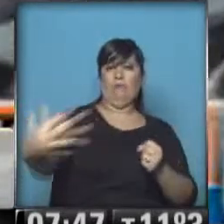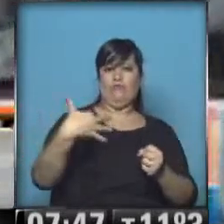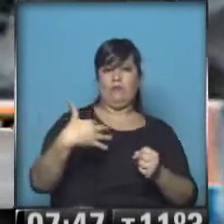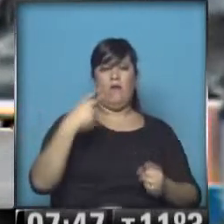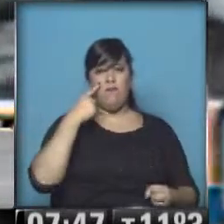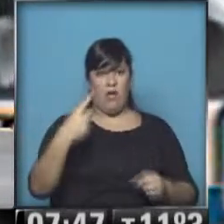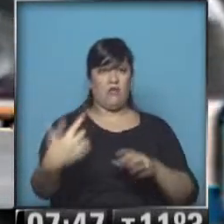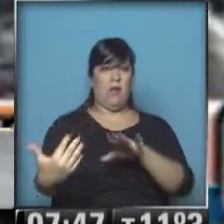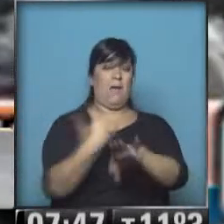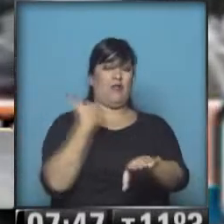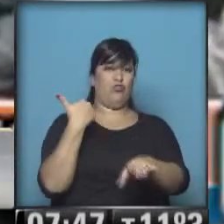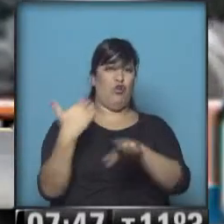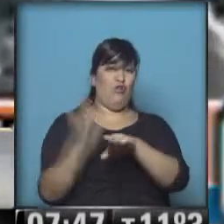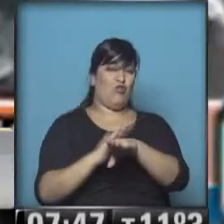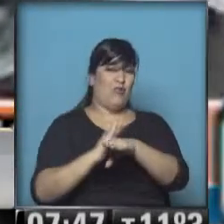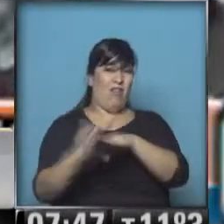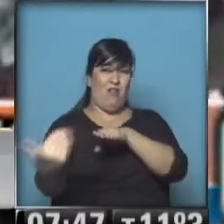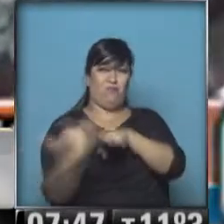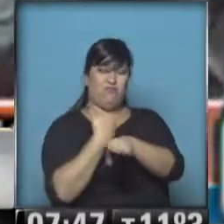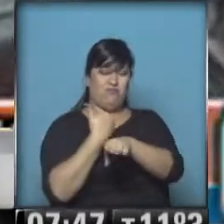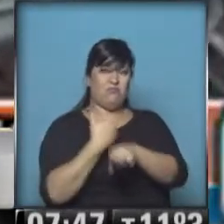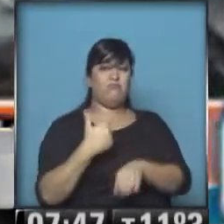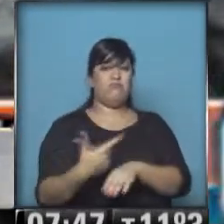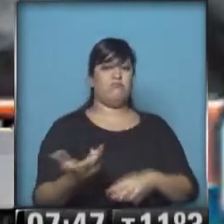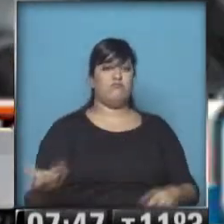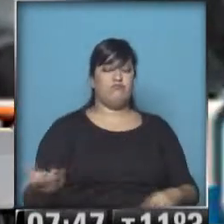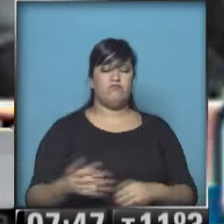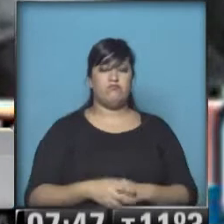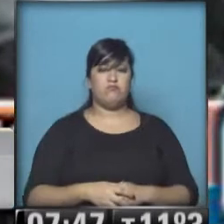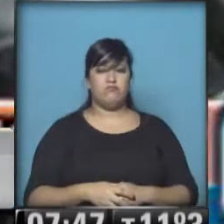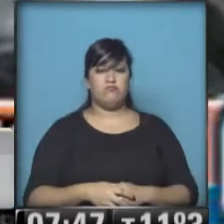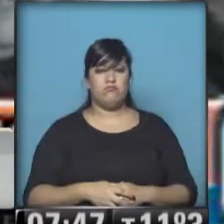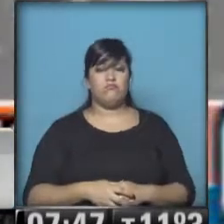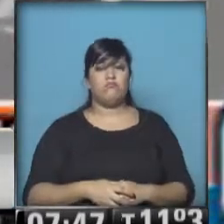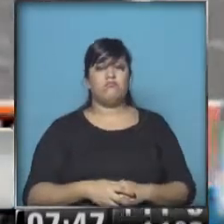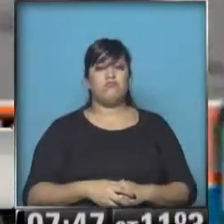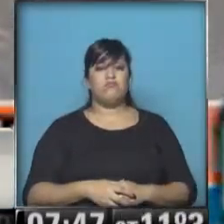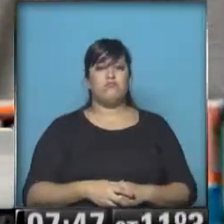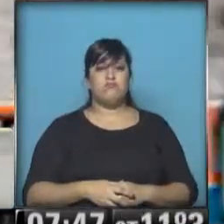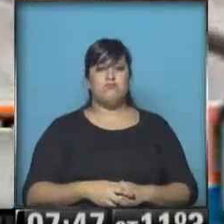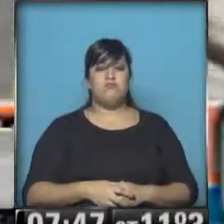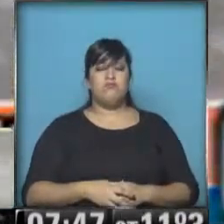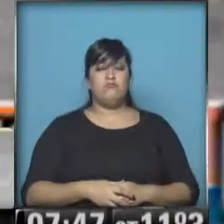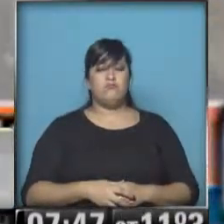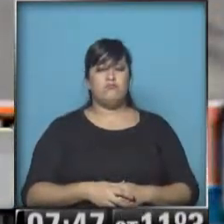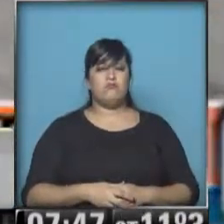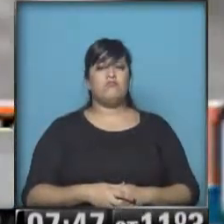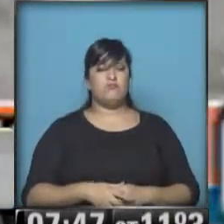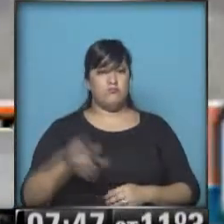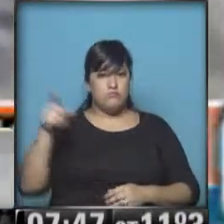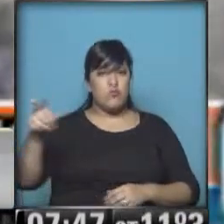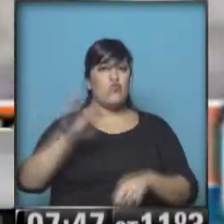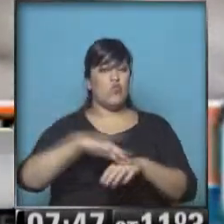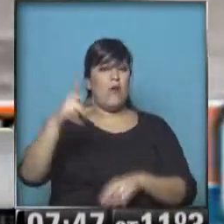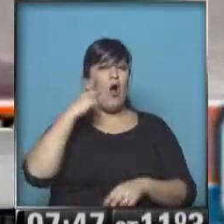fue el impacto. Y bueno, fue y me pegó ahí. Es decir, que el auto, El auto él te iba lo para tiró. allá, él me lo tiró encima el auto.